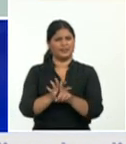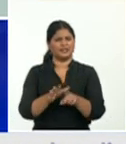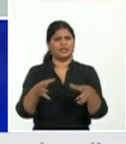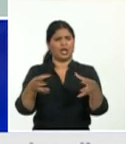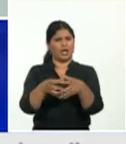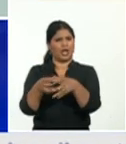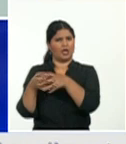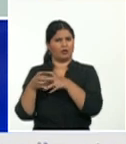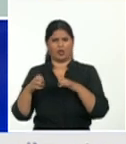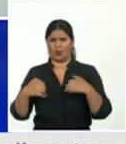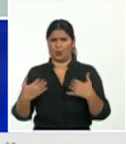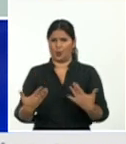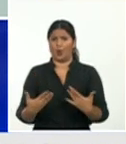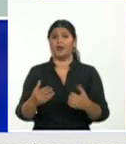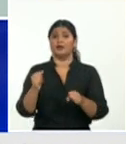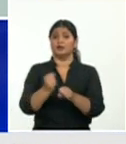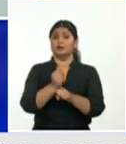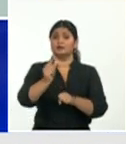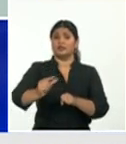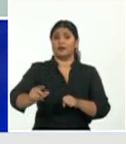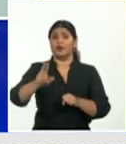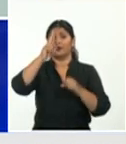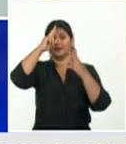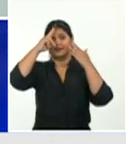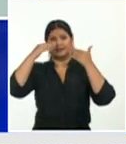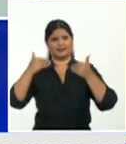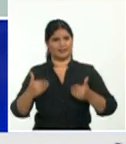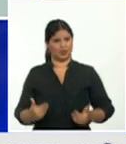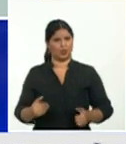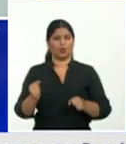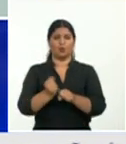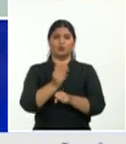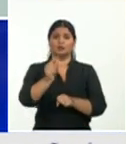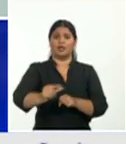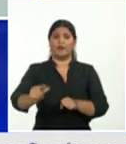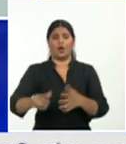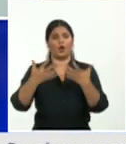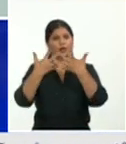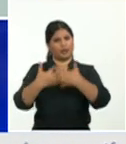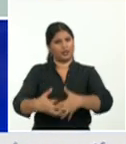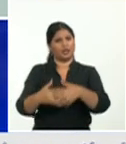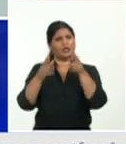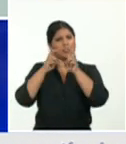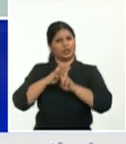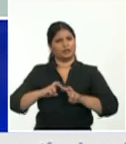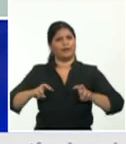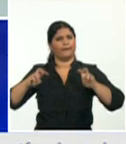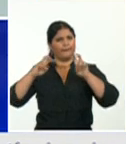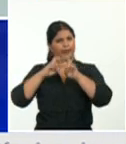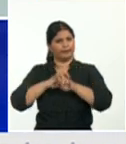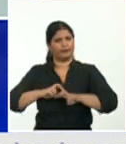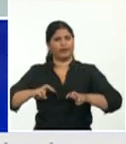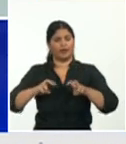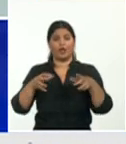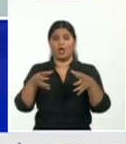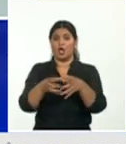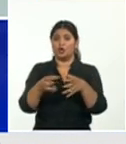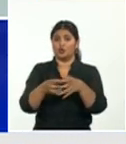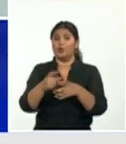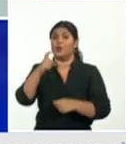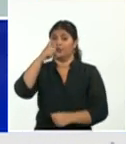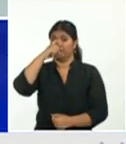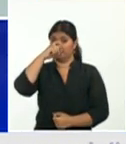salud, trabajadores de Biocuba Pharma, población de una determinada edad, para